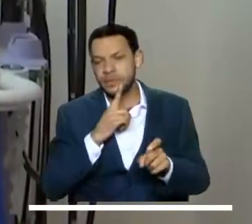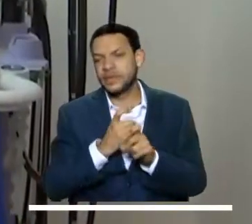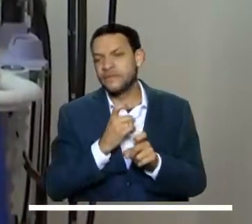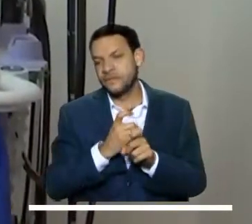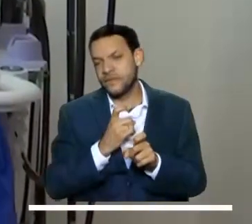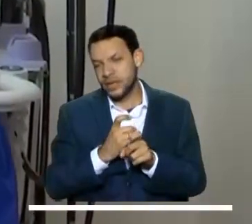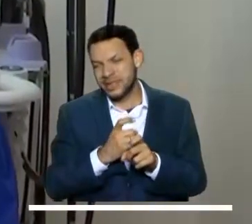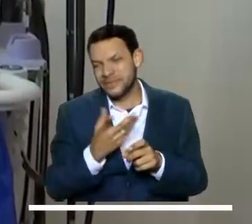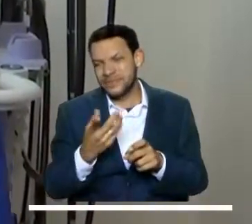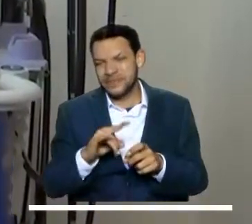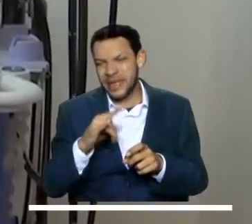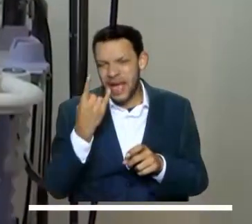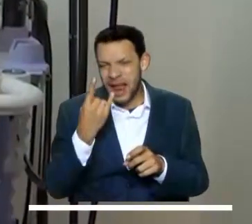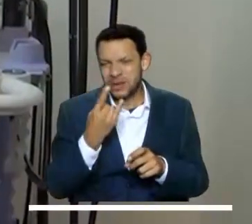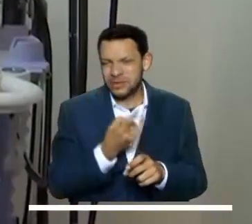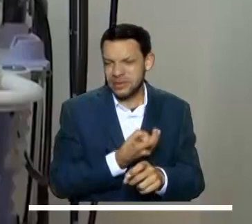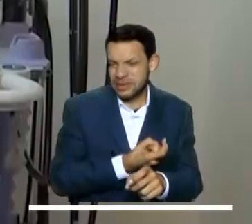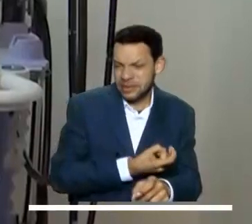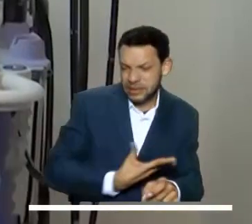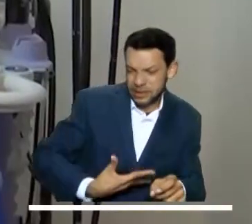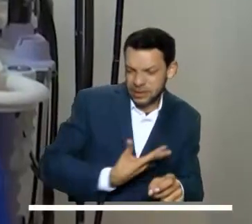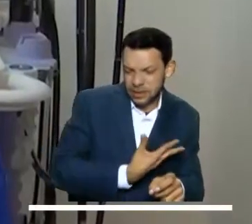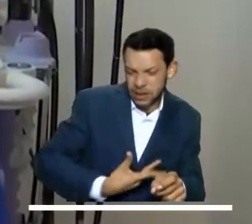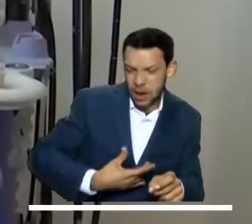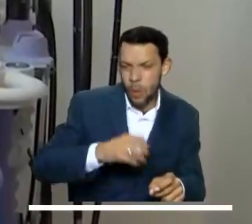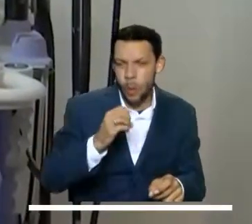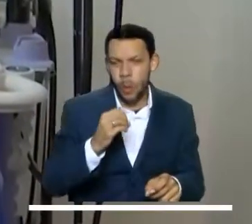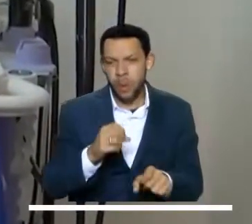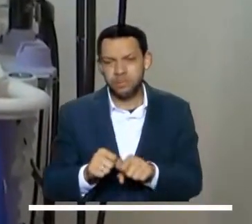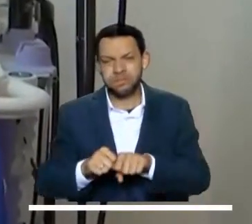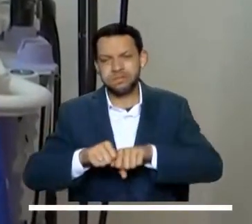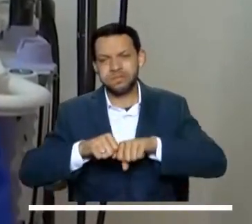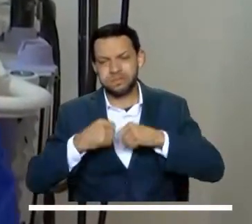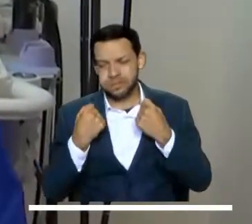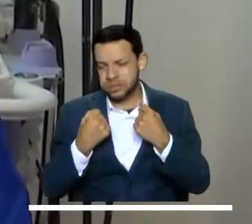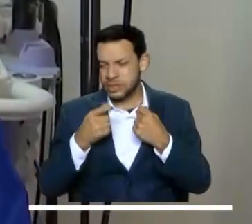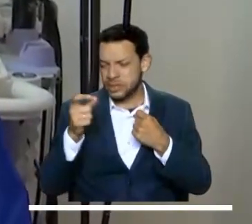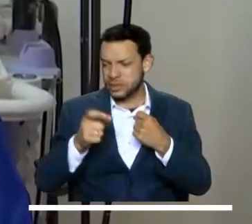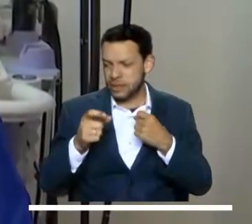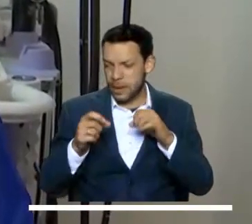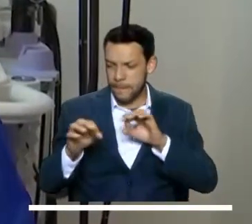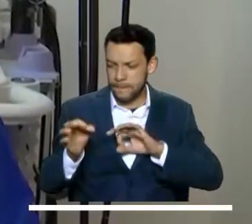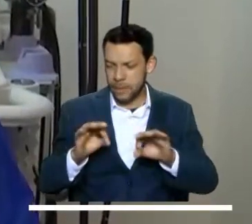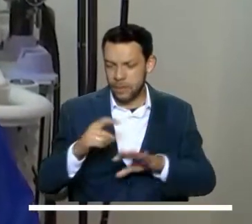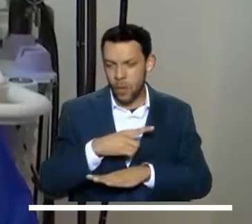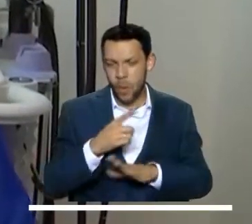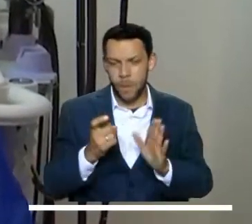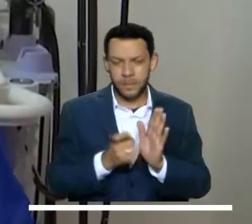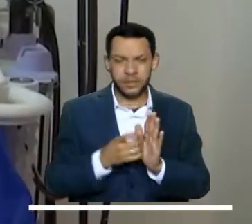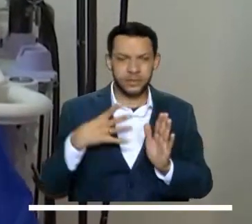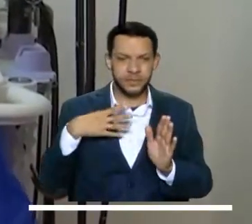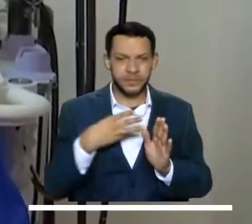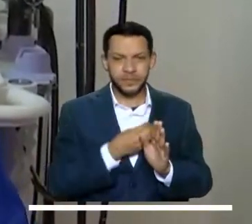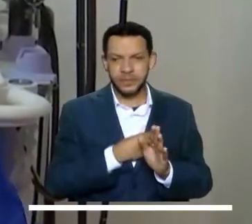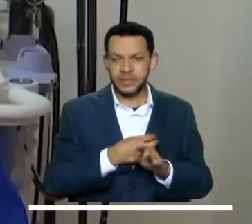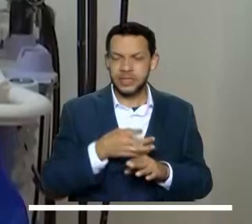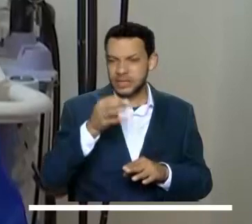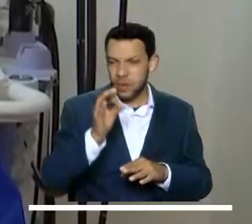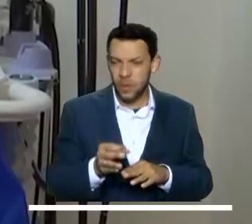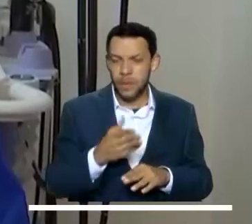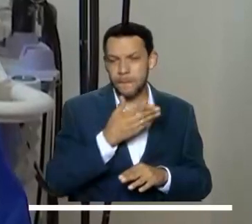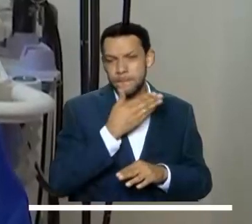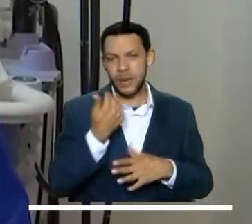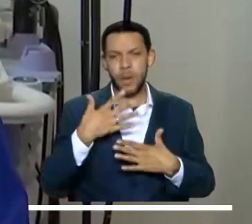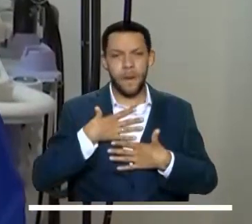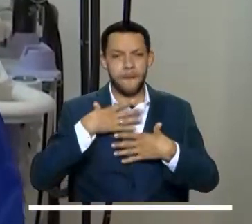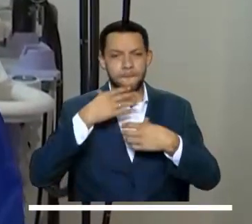como pueden ser sangrados digestivos o perforaciones. De ahí que la ley nos exige que los médicos que hacemos endoscopia estemos ubicados en clínicas, que